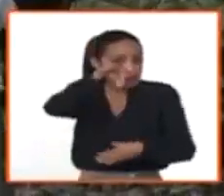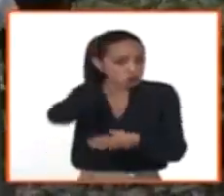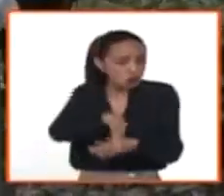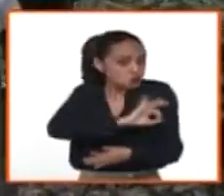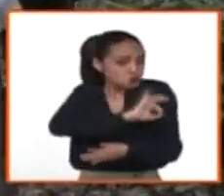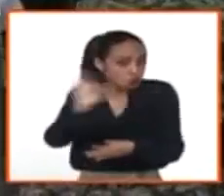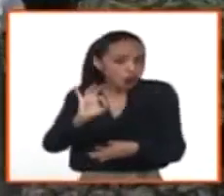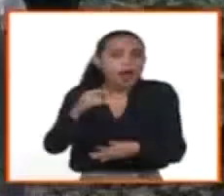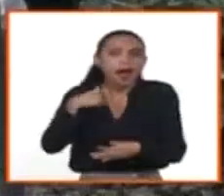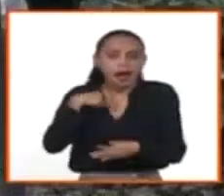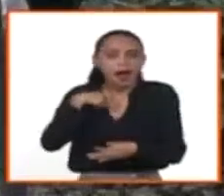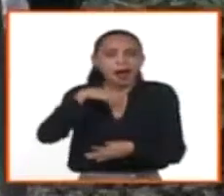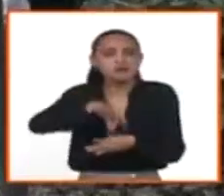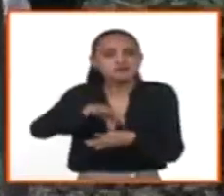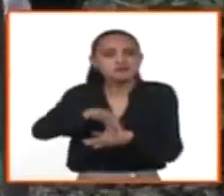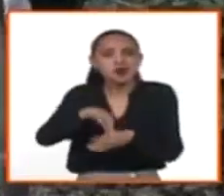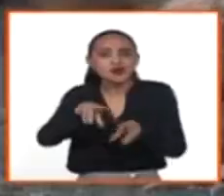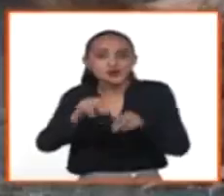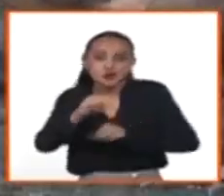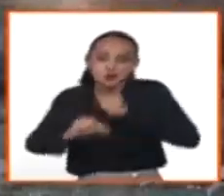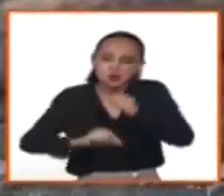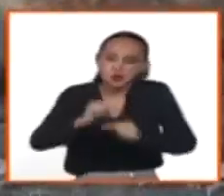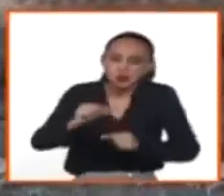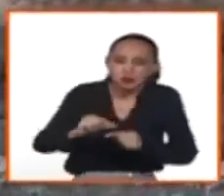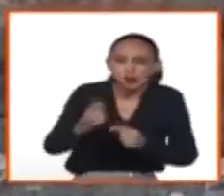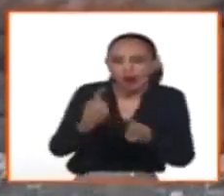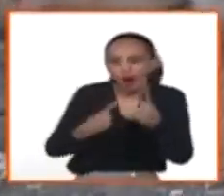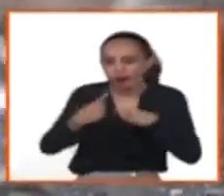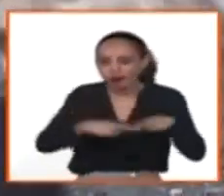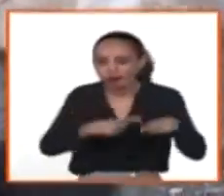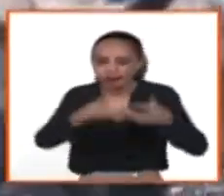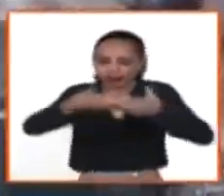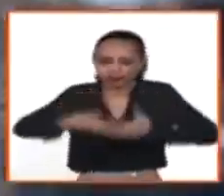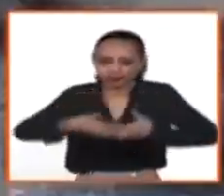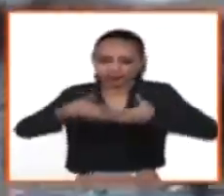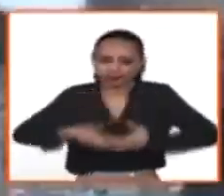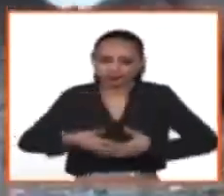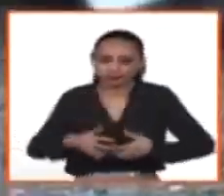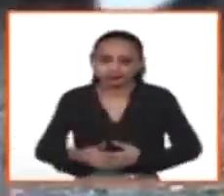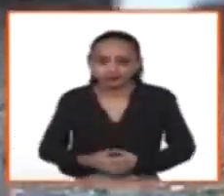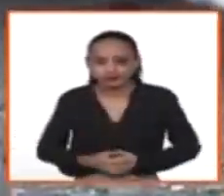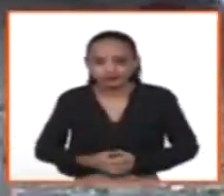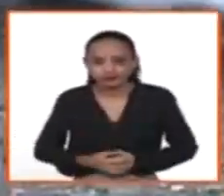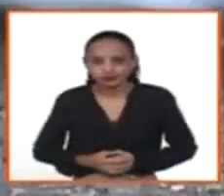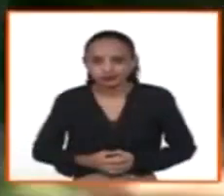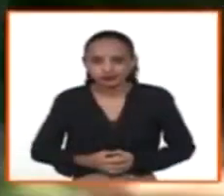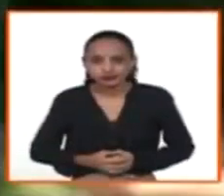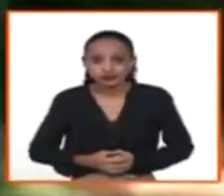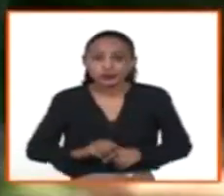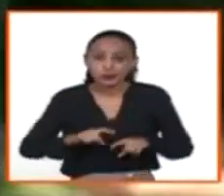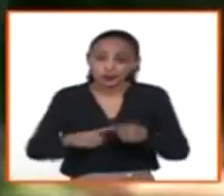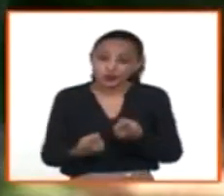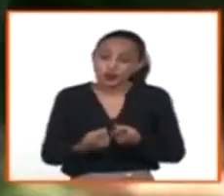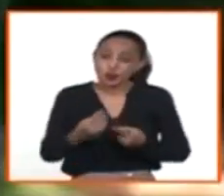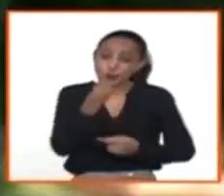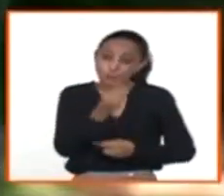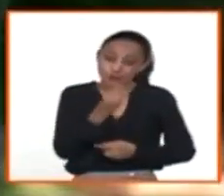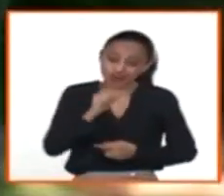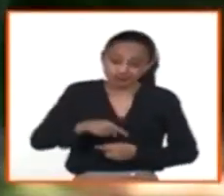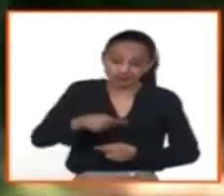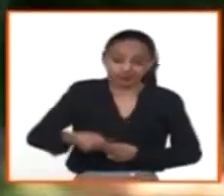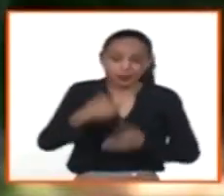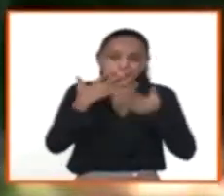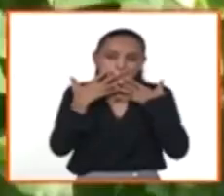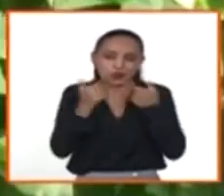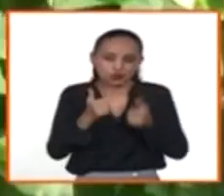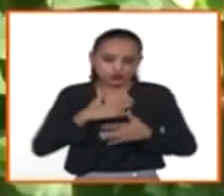han convertido en pequeños agricultores. De esta manera, los vecinos mejoran el plato de cada día y contribuyen desde su